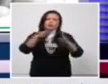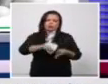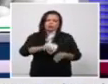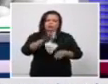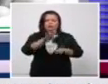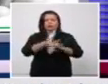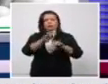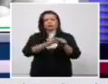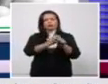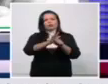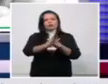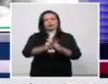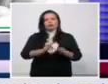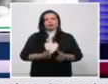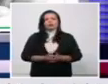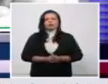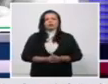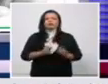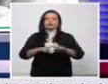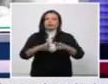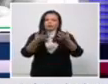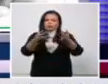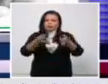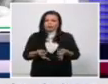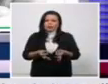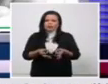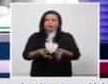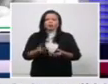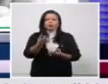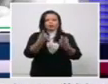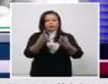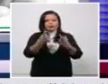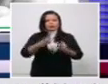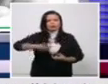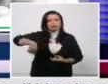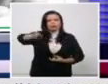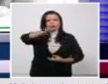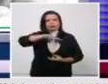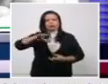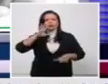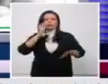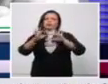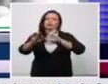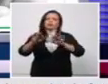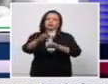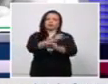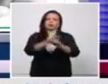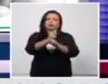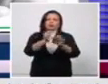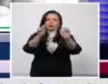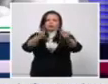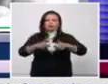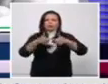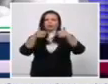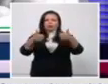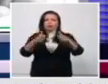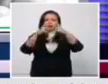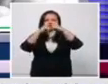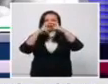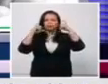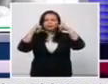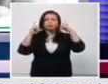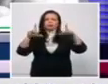del nuevo coronavirus. Por tanto, es necesario la atención sobre el uso correcto de los medios de protección, el